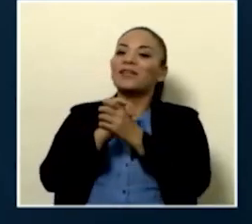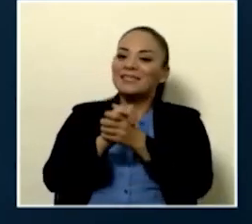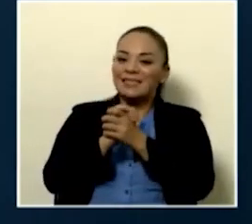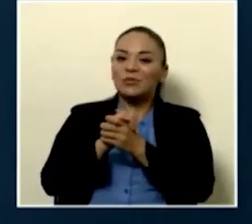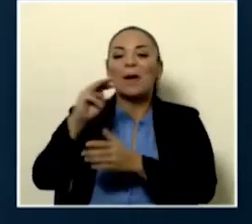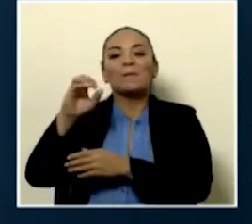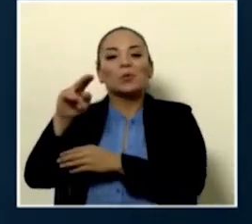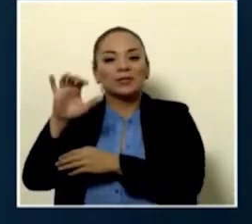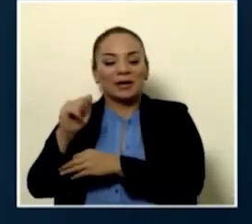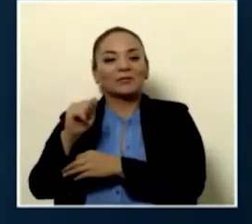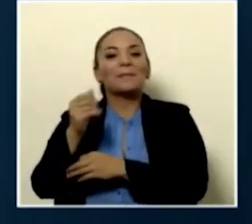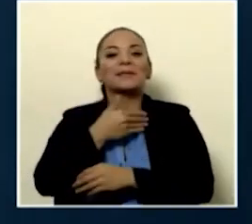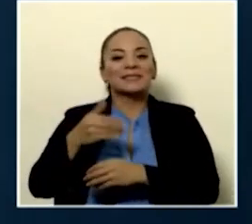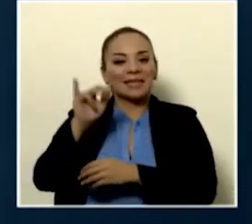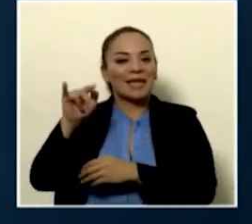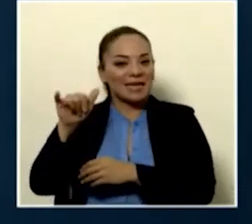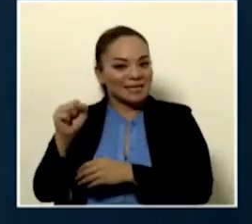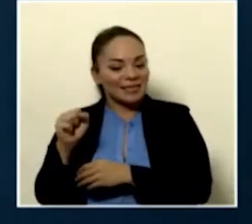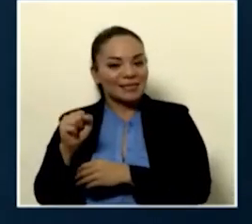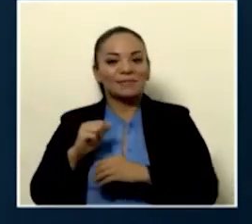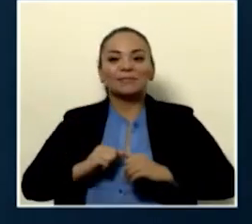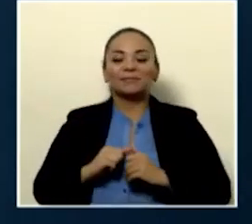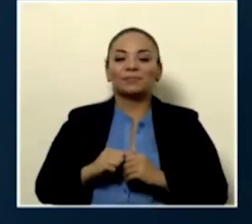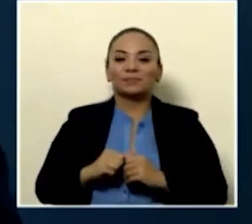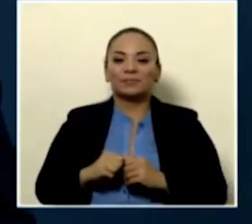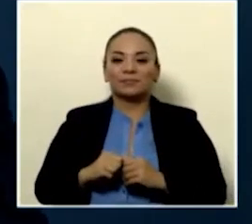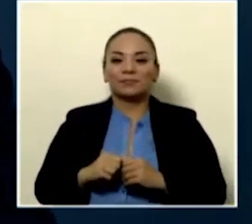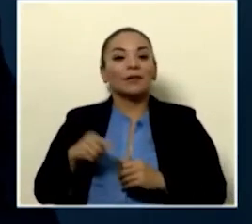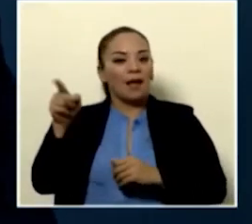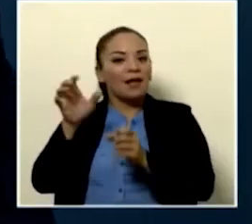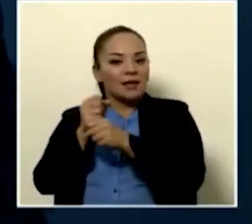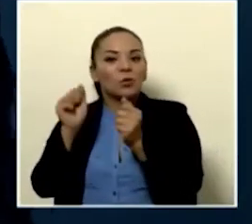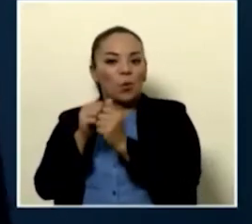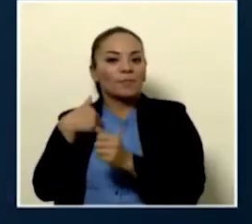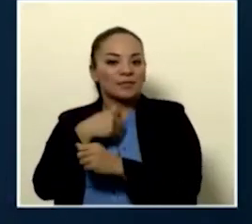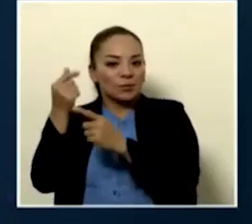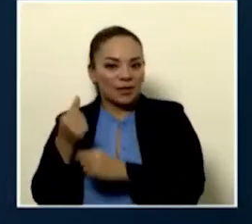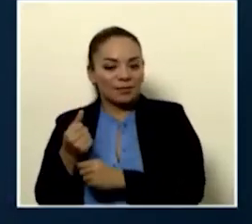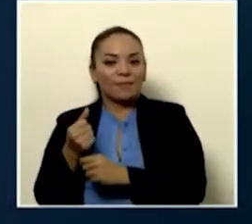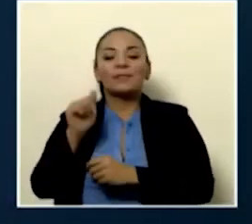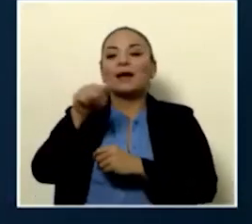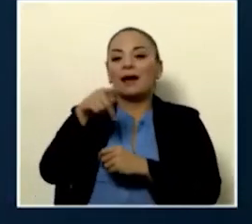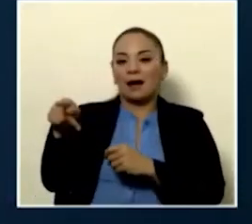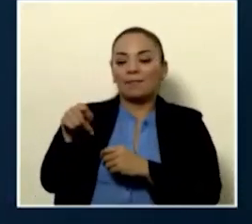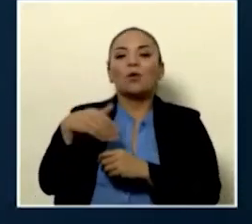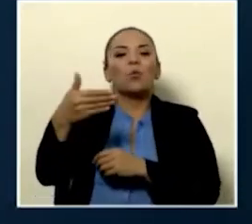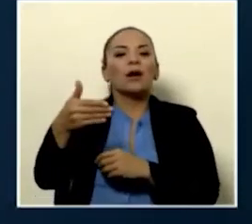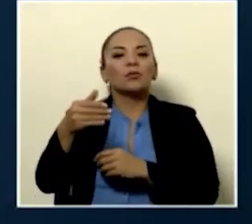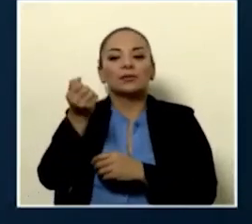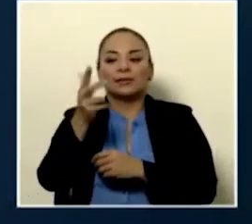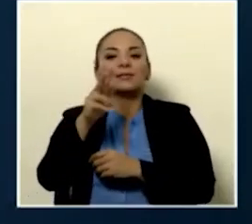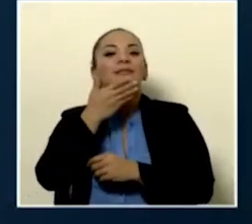a doña Mónica, la presidenta del INS, que sale, porque lo montó junto con Hacienda. Ese app sale el 13 de diciembre,